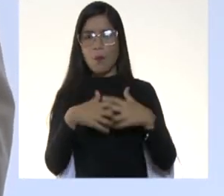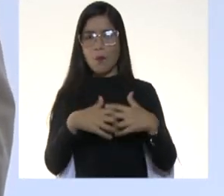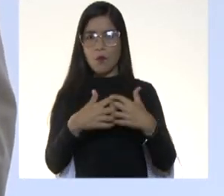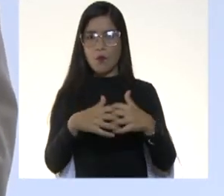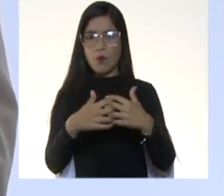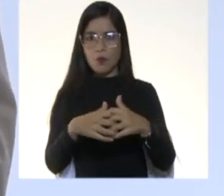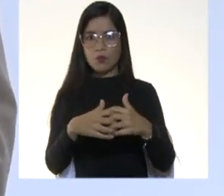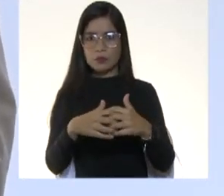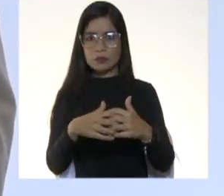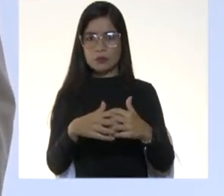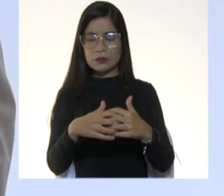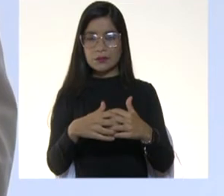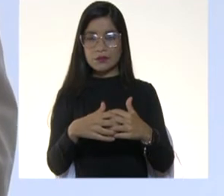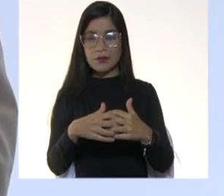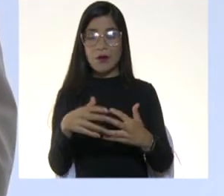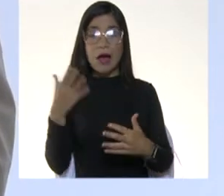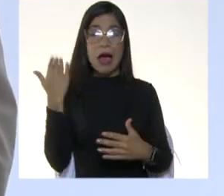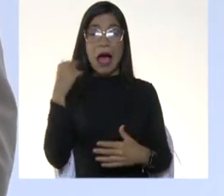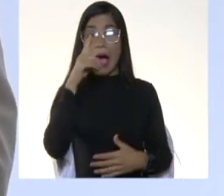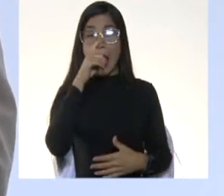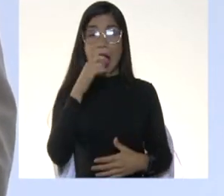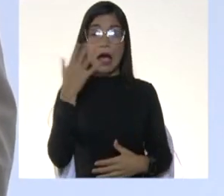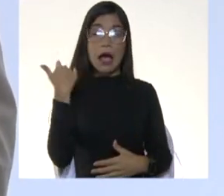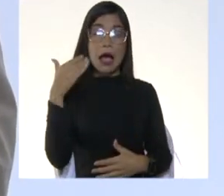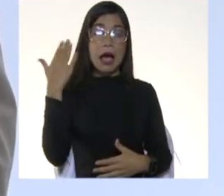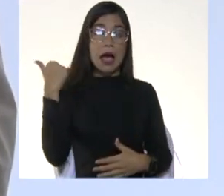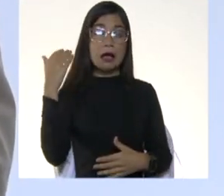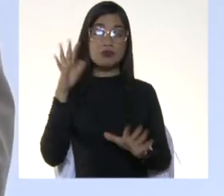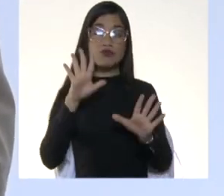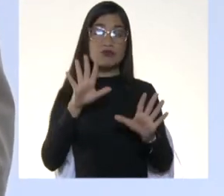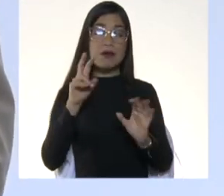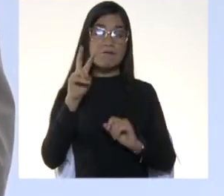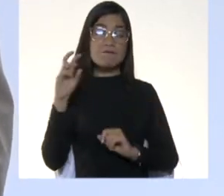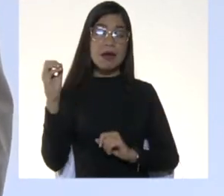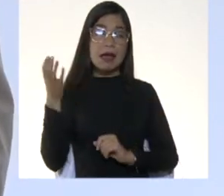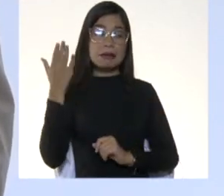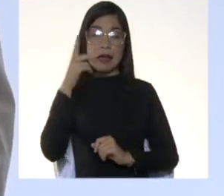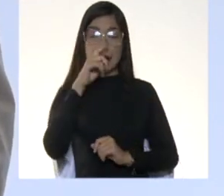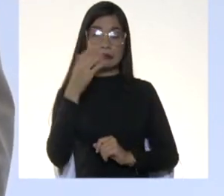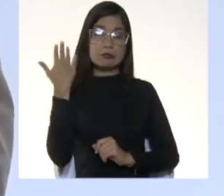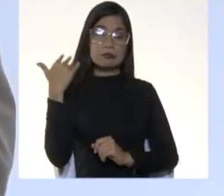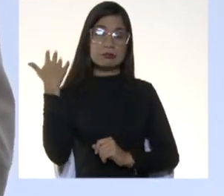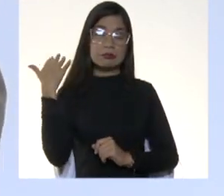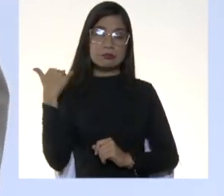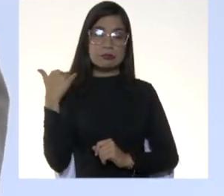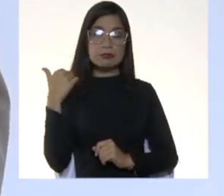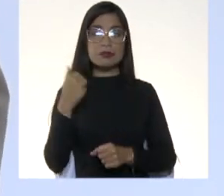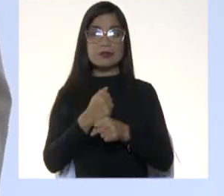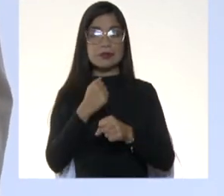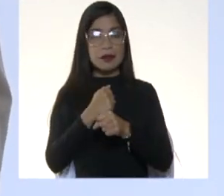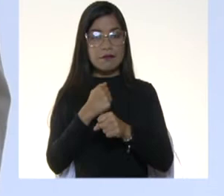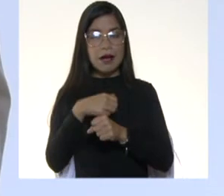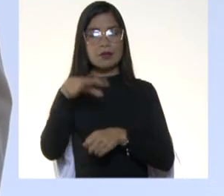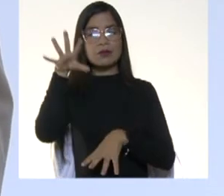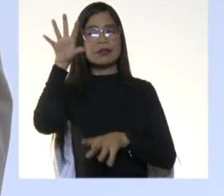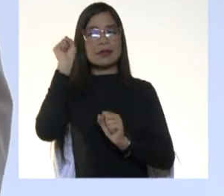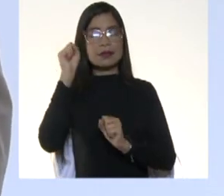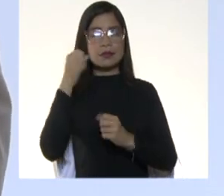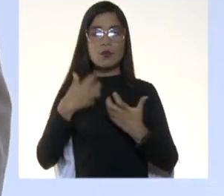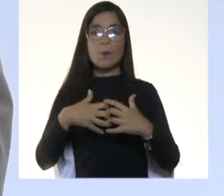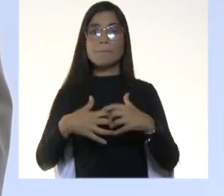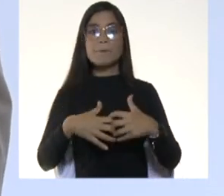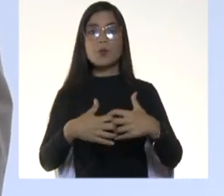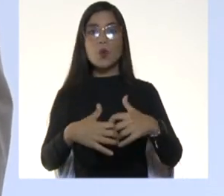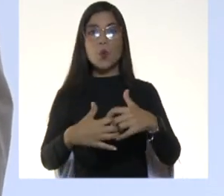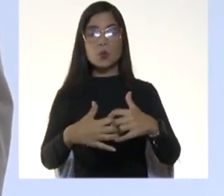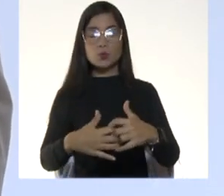trabajando en función de lo productivo y entendiendo lo productivo. ¿Qué está pasando en estos momentos a nivel nacional? Que a nivel